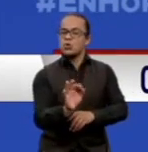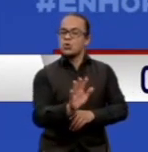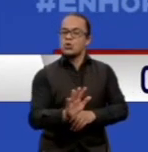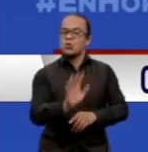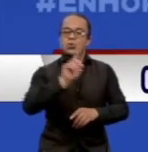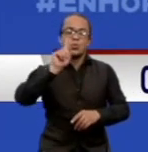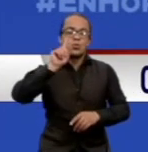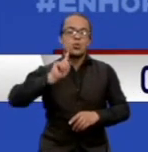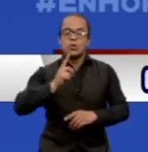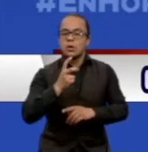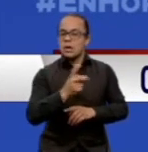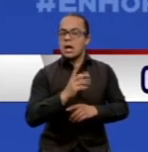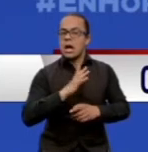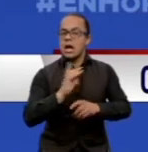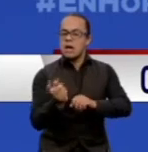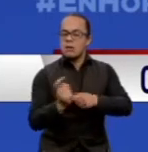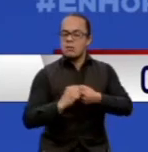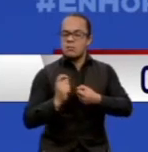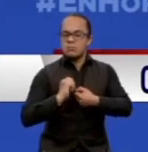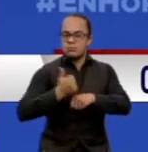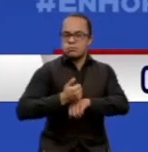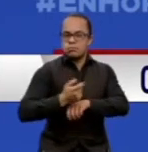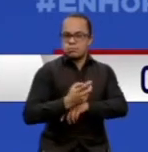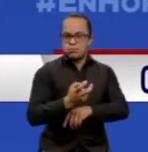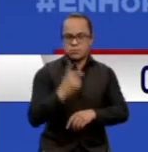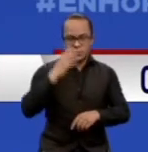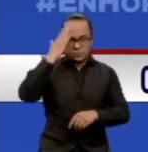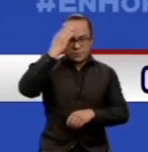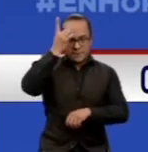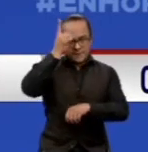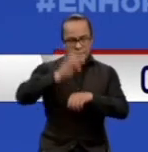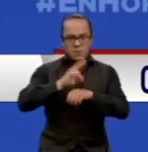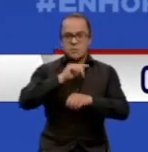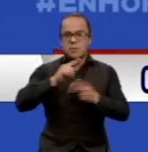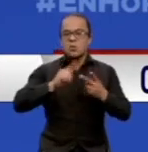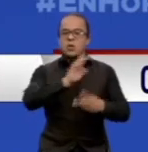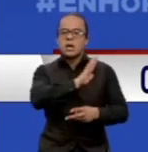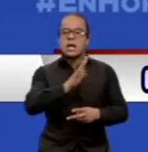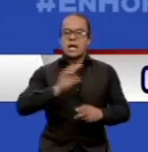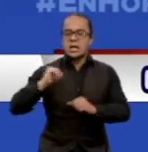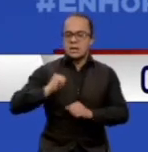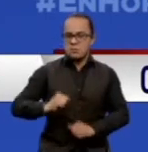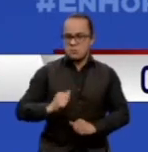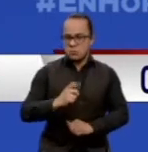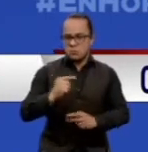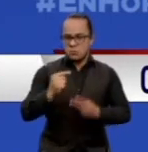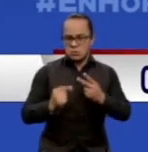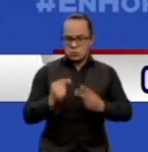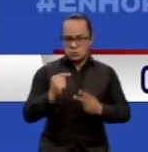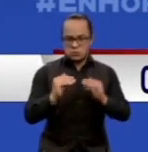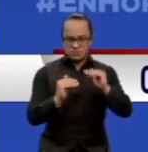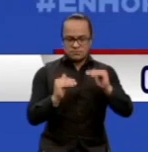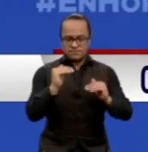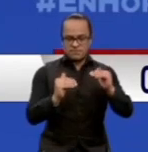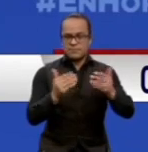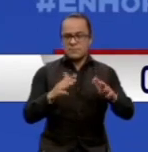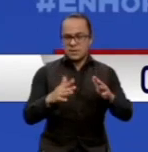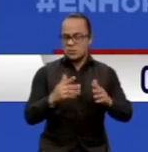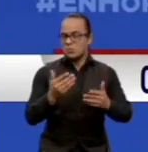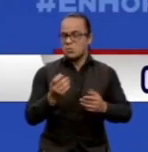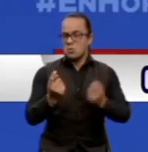las mujeres ocupan puestos, ya no digas directivos, gerenciales, ¿no? Un nivel antes de llegar ya a los